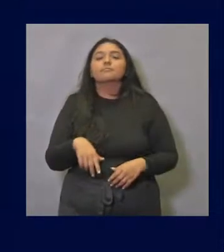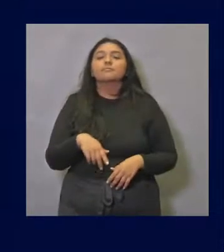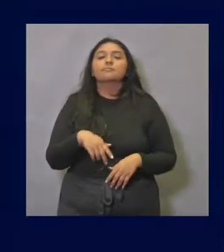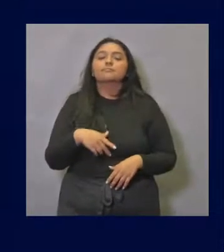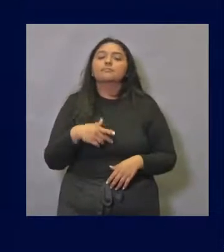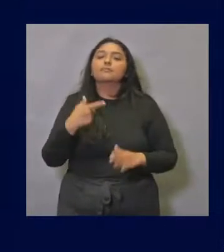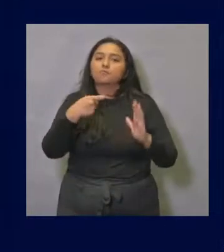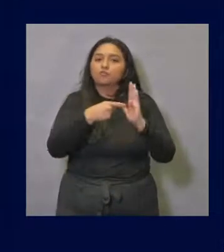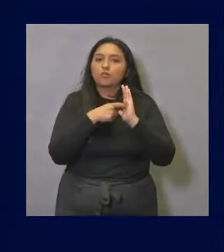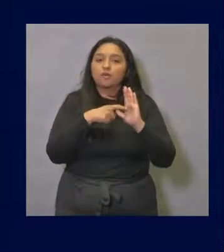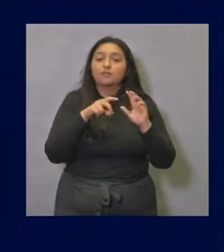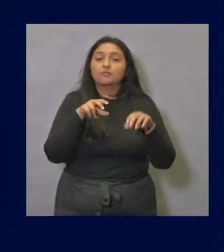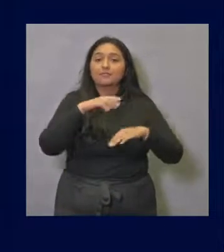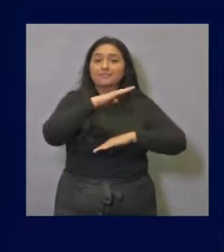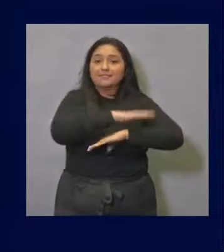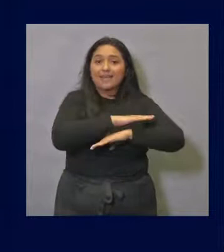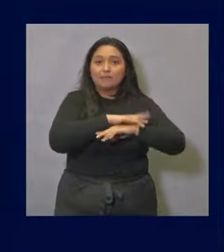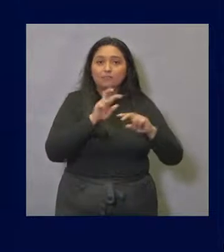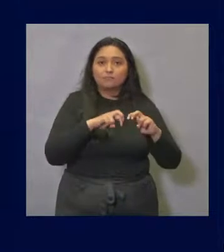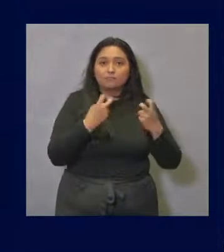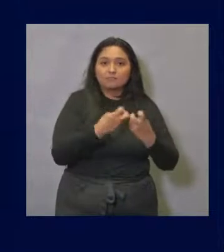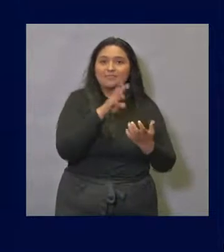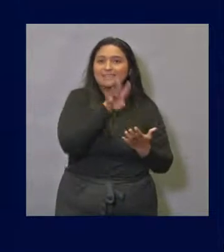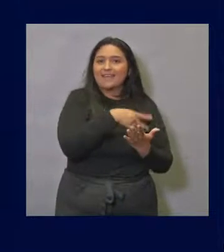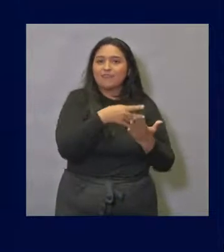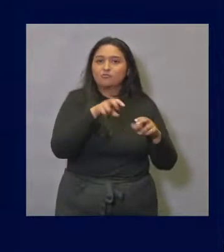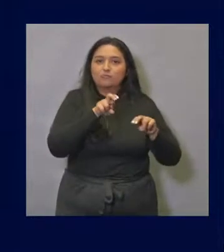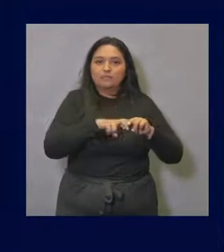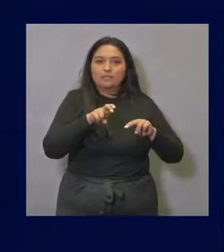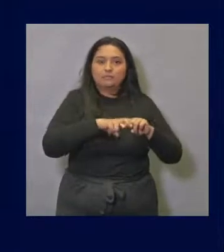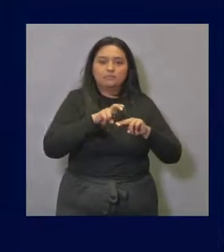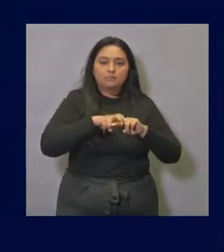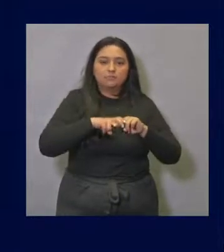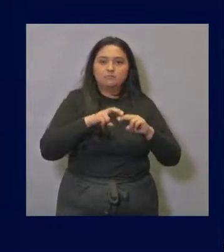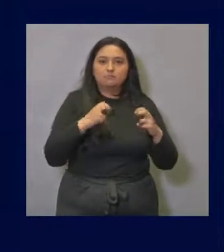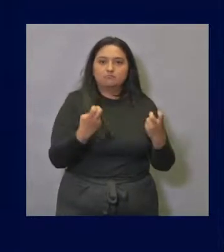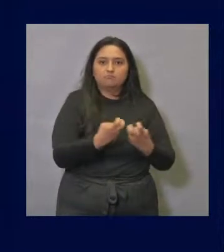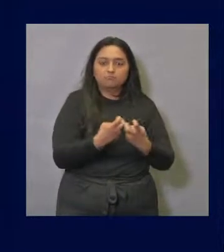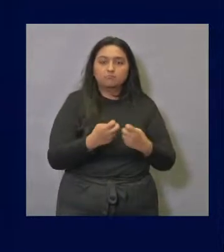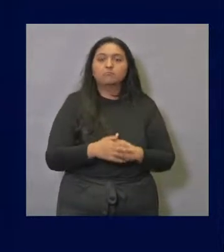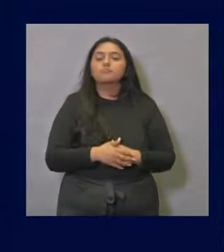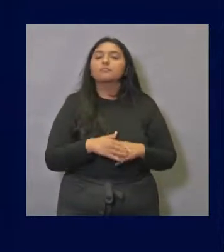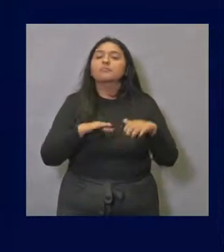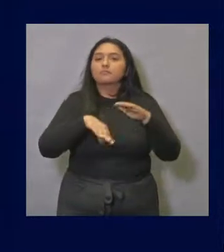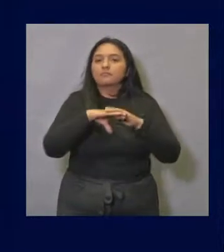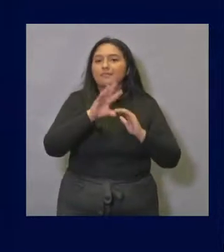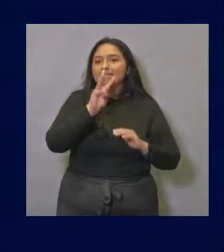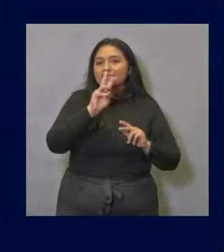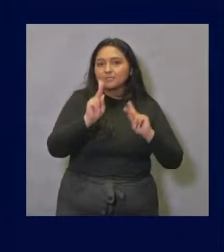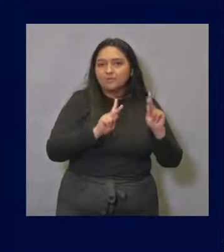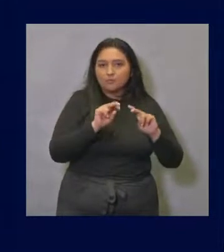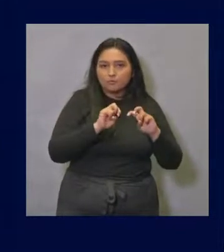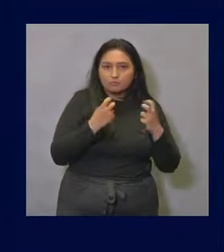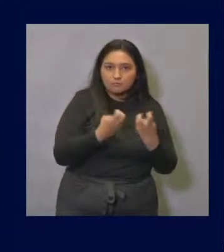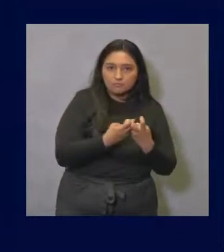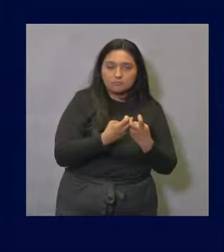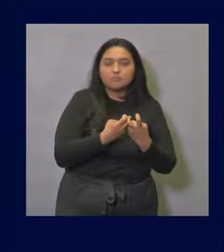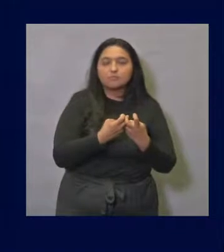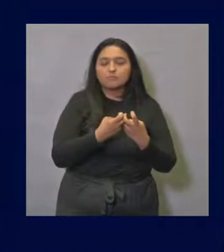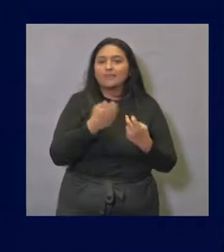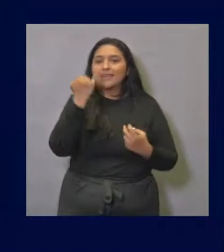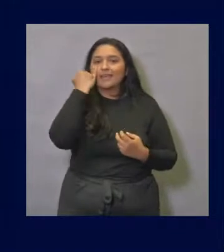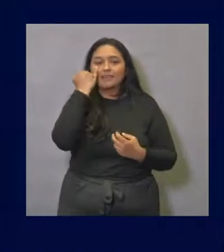una mesa y una tabla de asientos con un máximo de 6 personas por mesa para los invitados